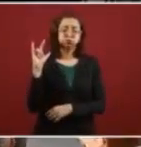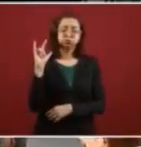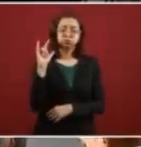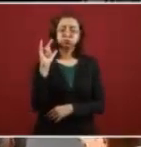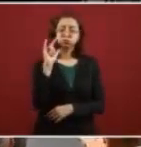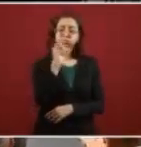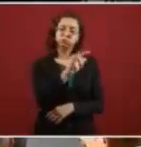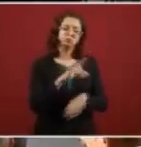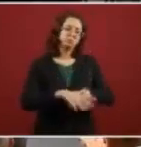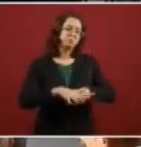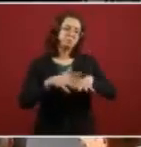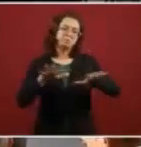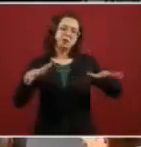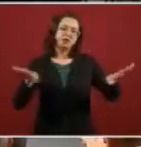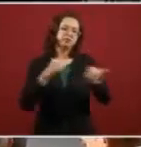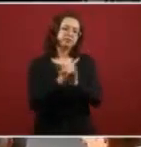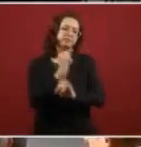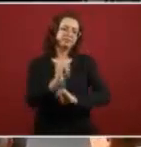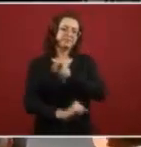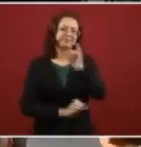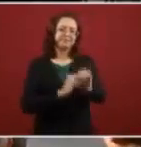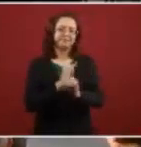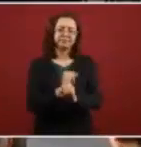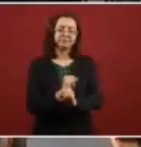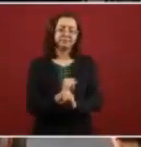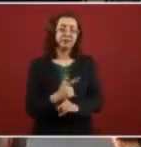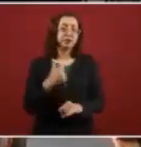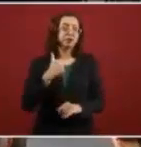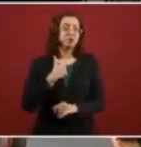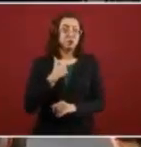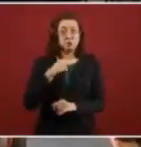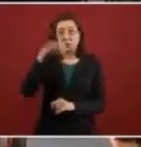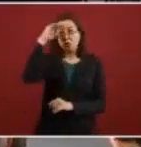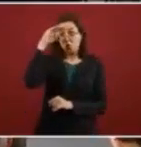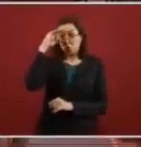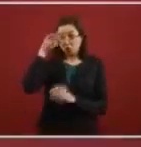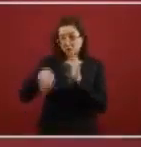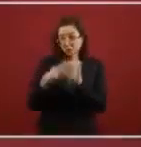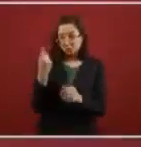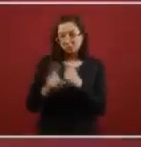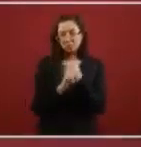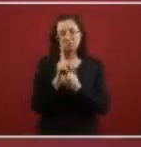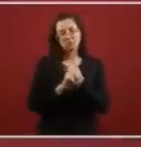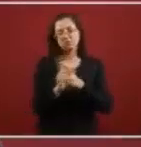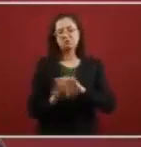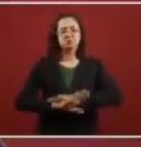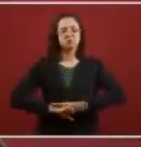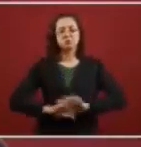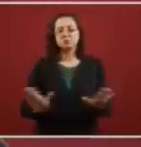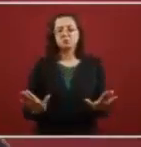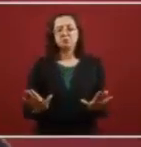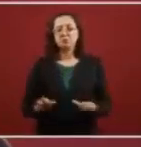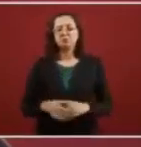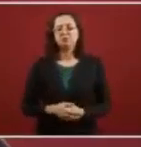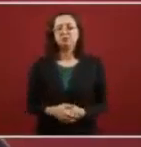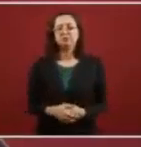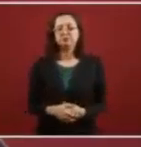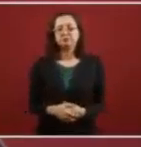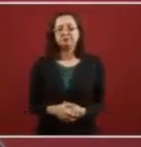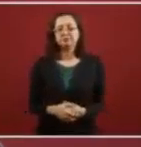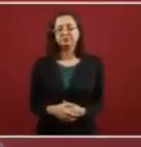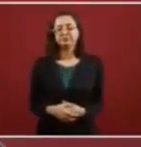internaciones así que no esperaría yo más contratiempos es como